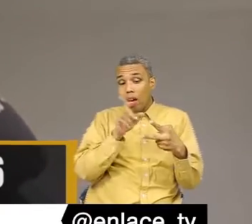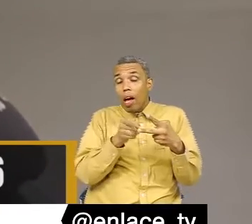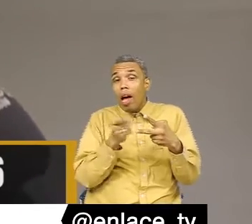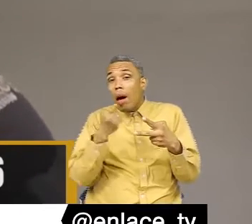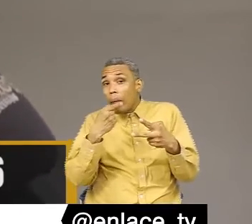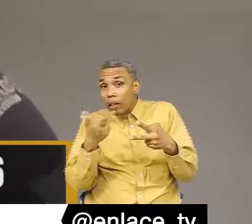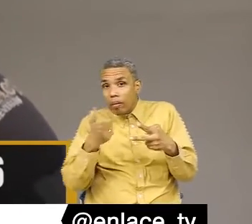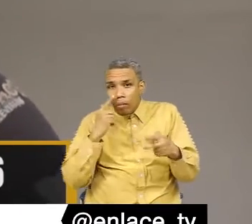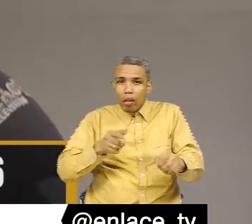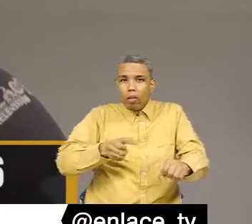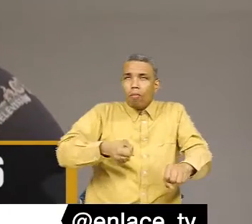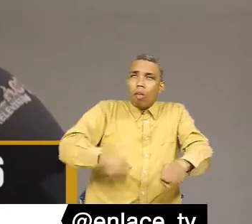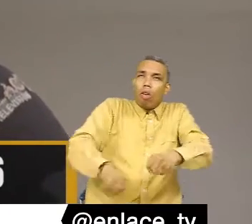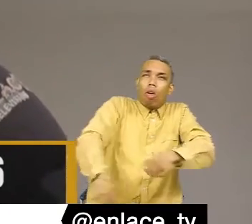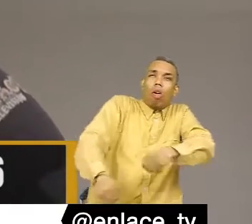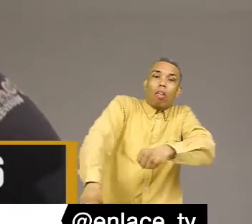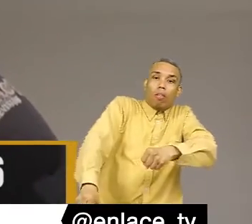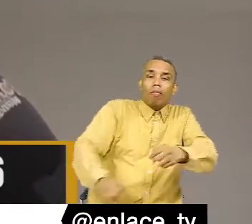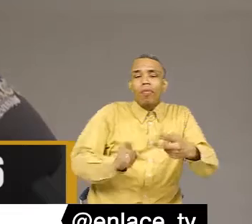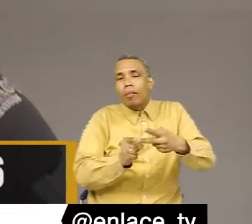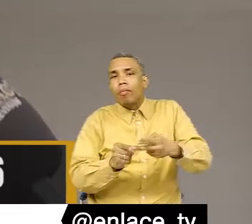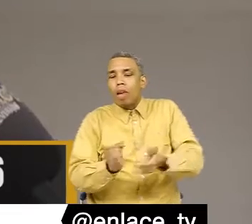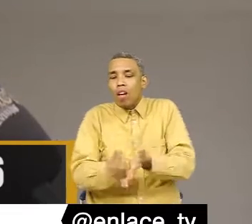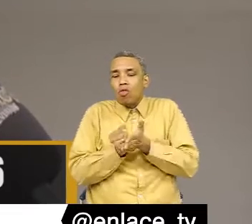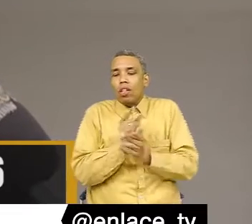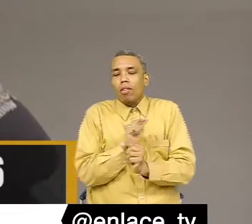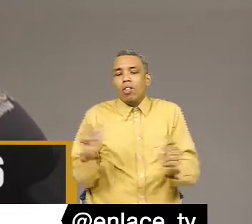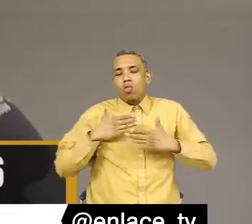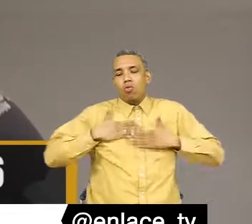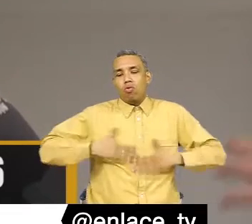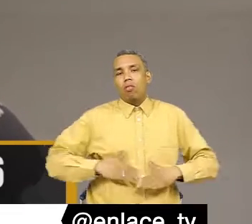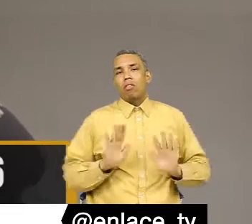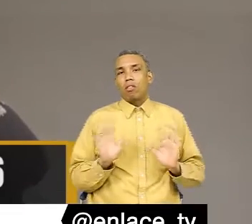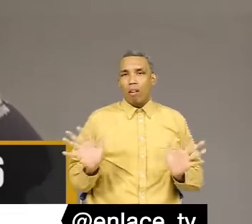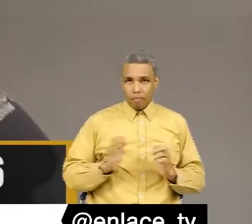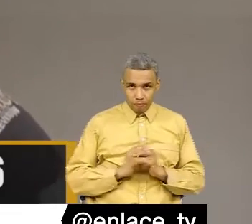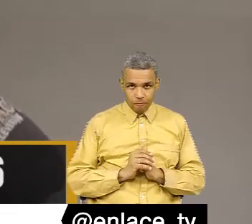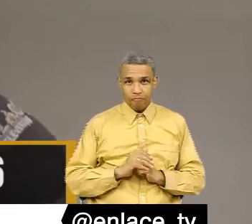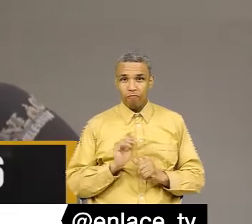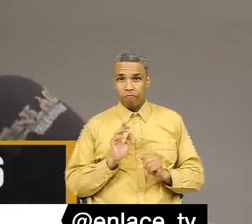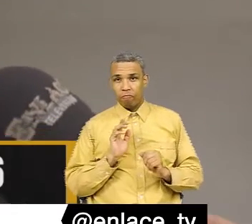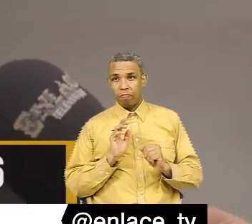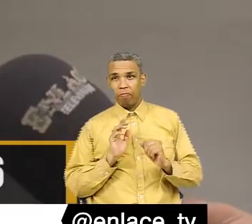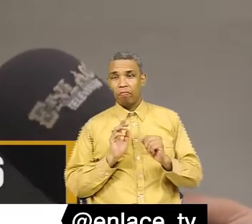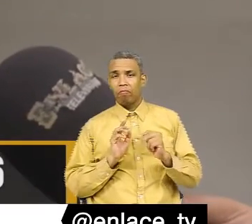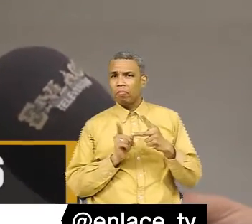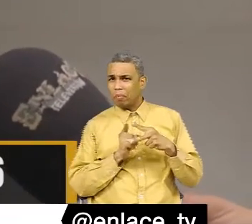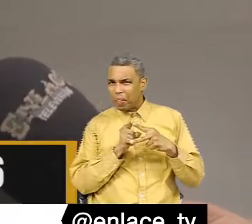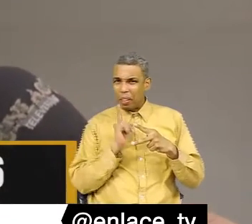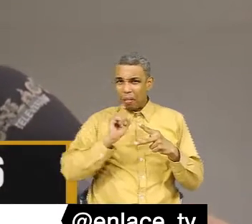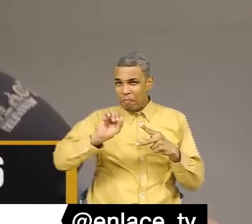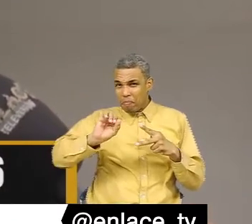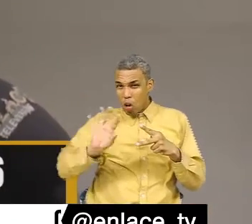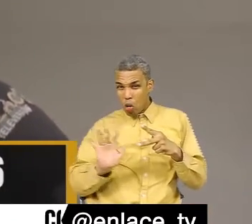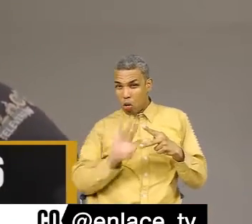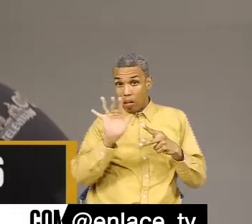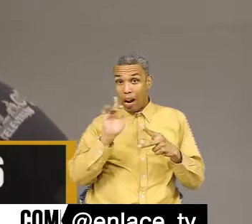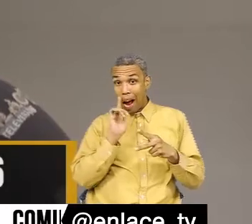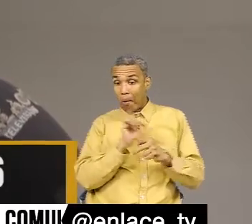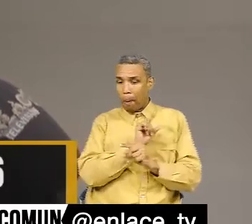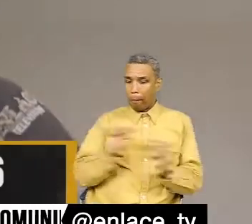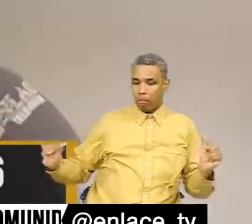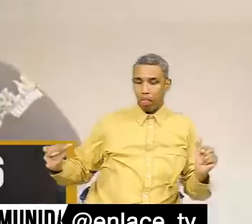cerebral. Y el curán es para la infección, es un medicamento para la